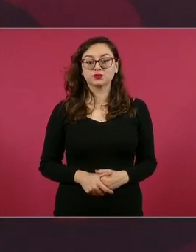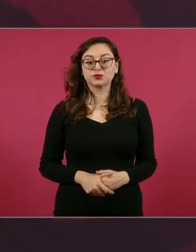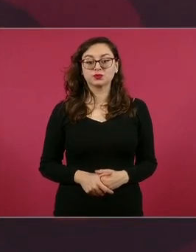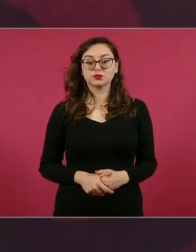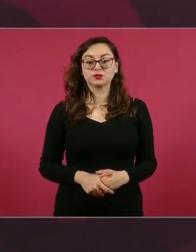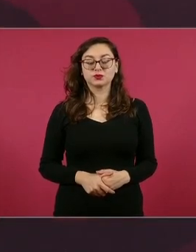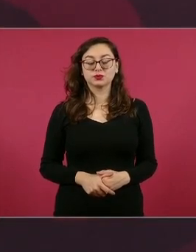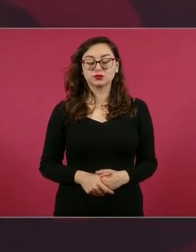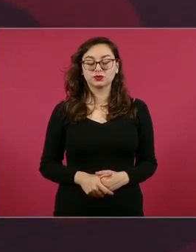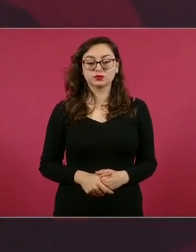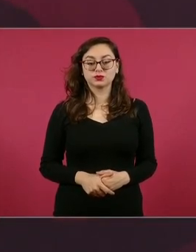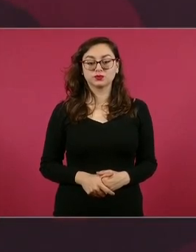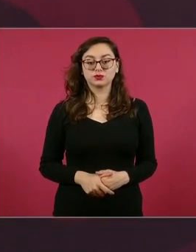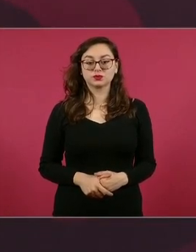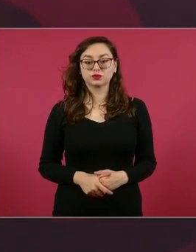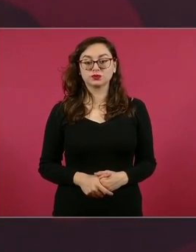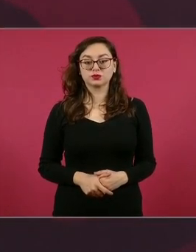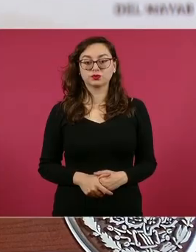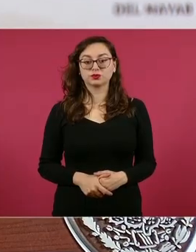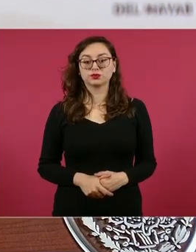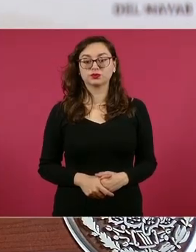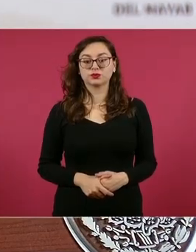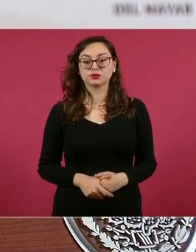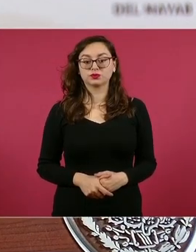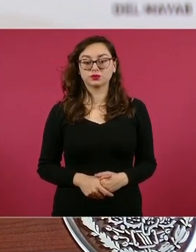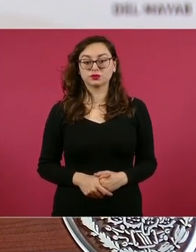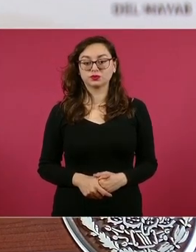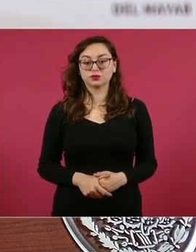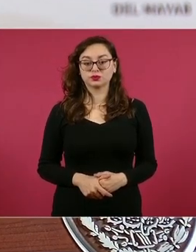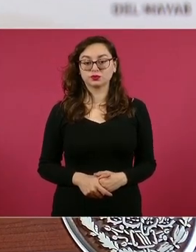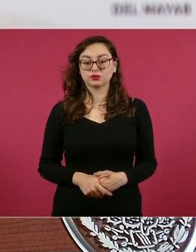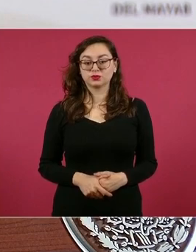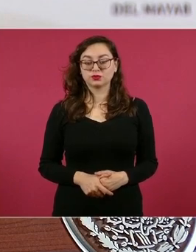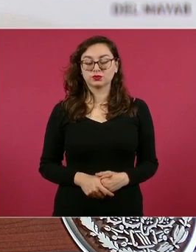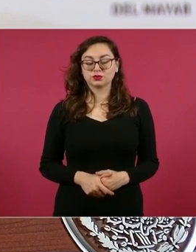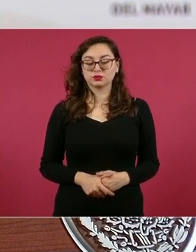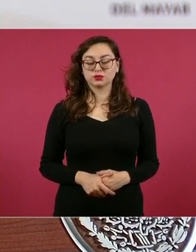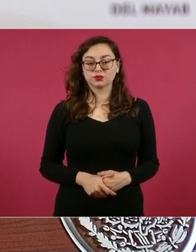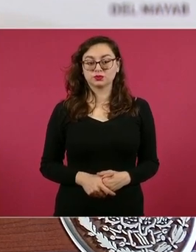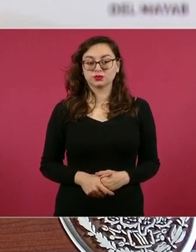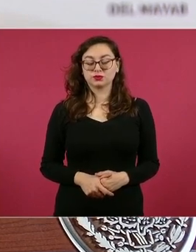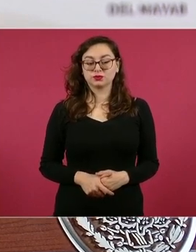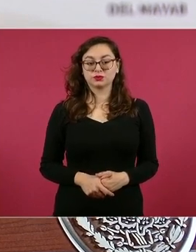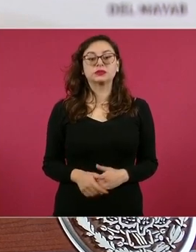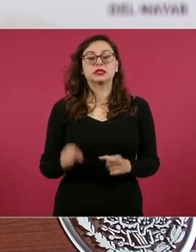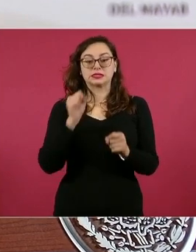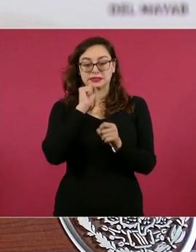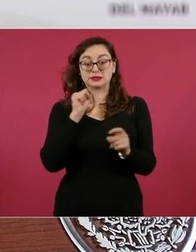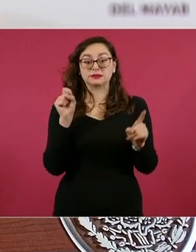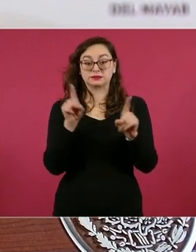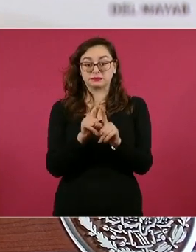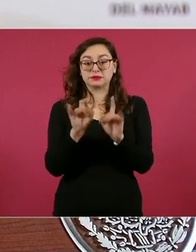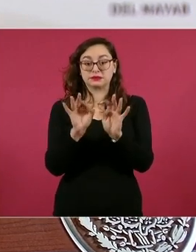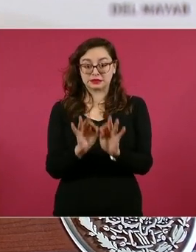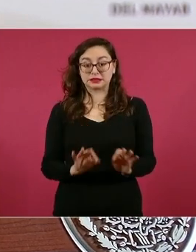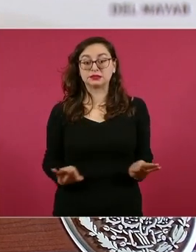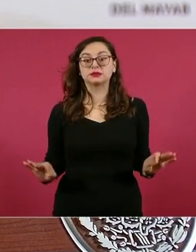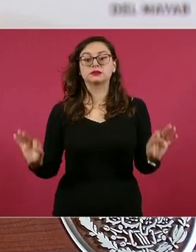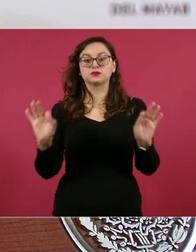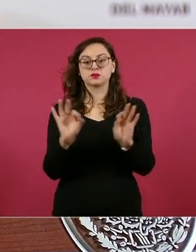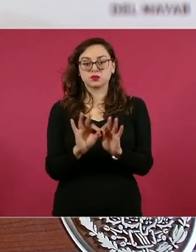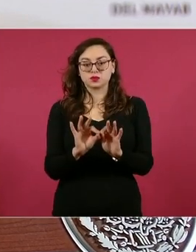y no dejar también en esto no dejar